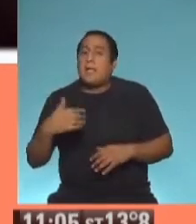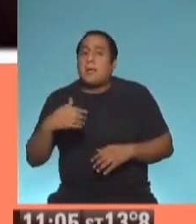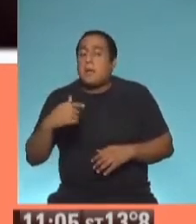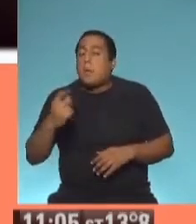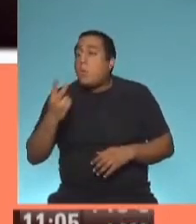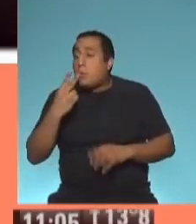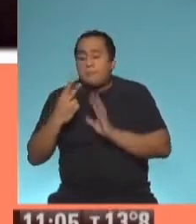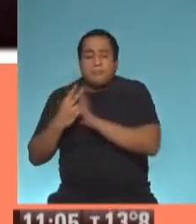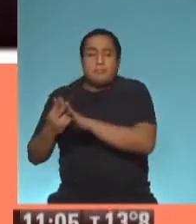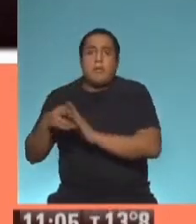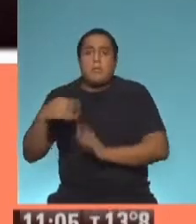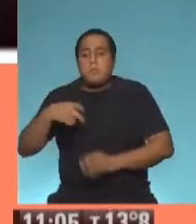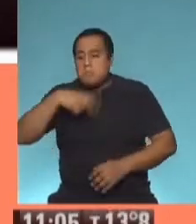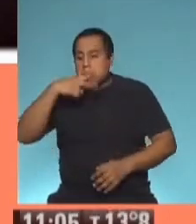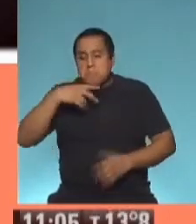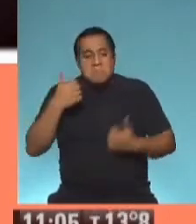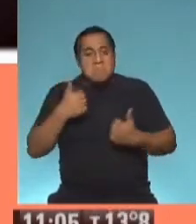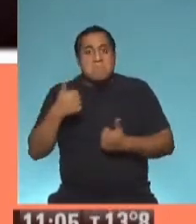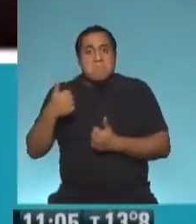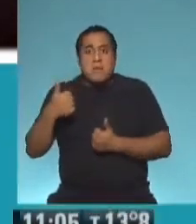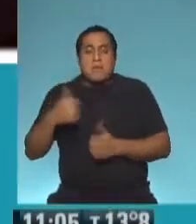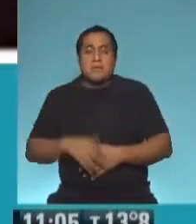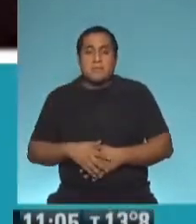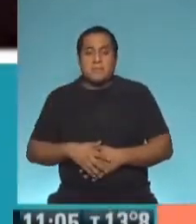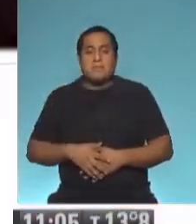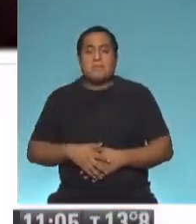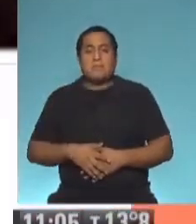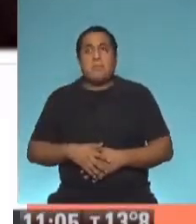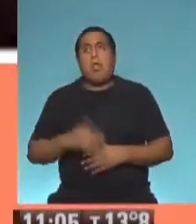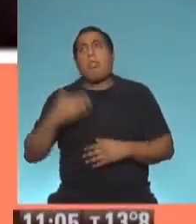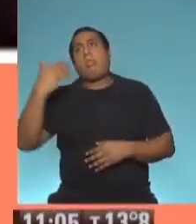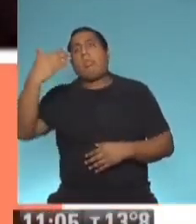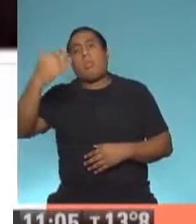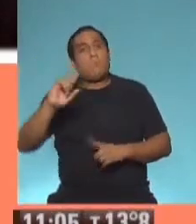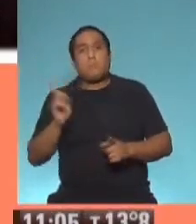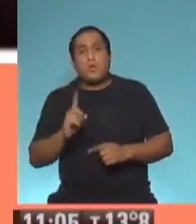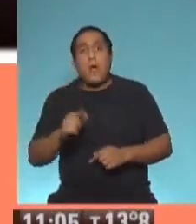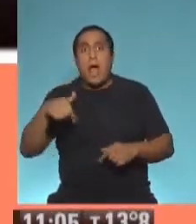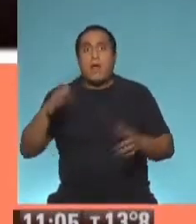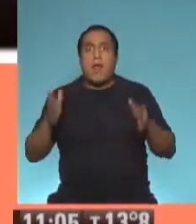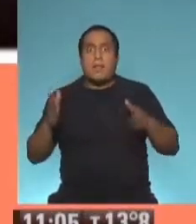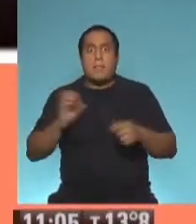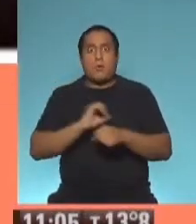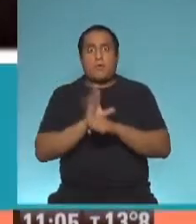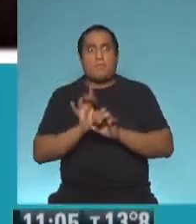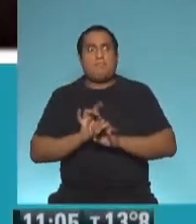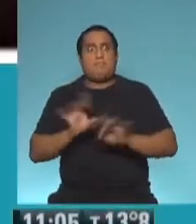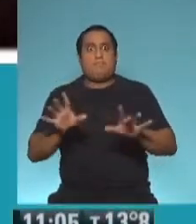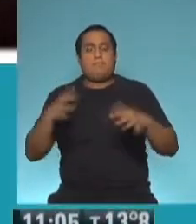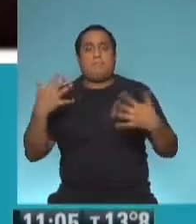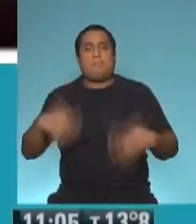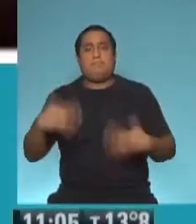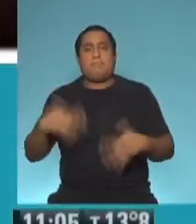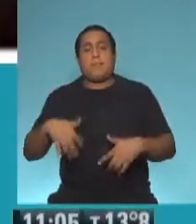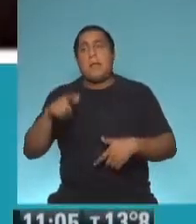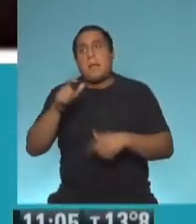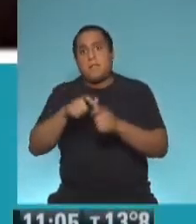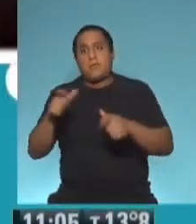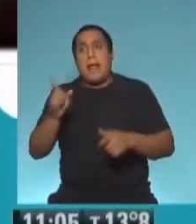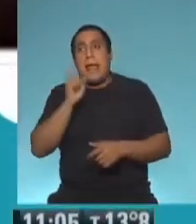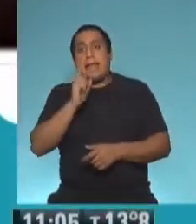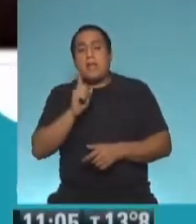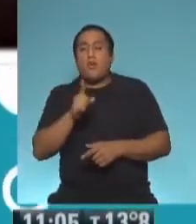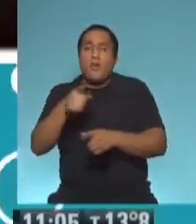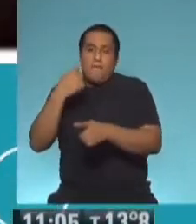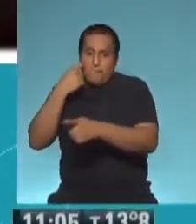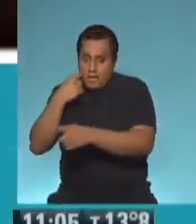ya. como otros temas que llevan más tiempo. Claro, eso ya estamos en medio de una pandemia donde, por supuesto, la población vulnerable tiene que ver con los adultos